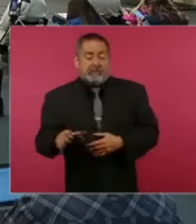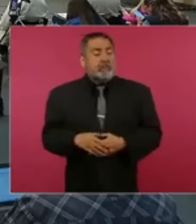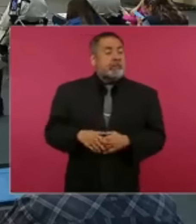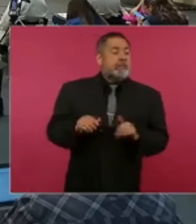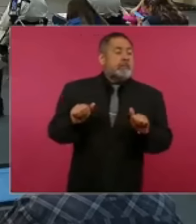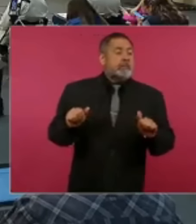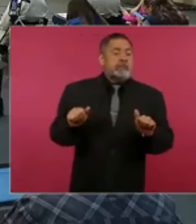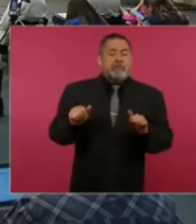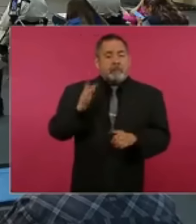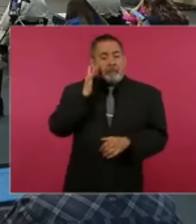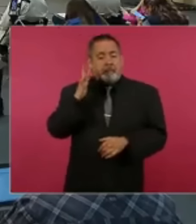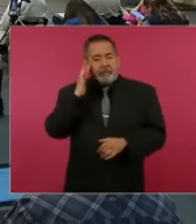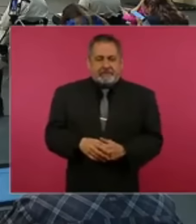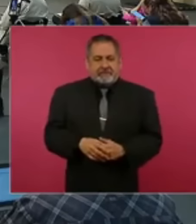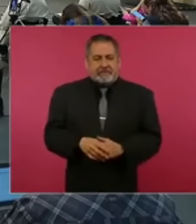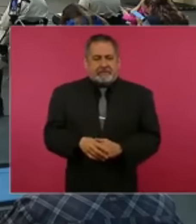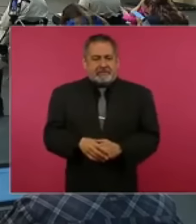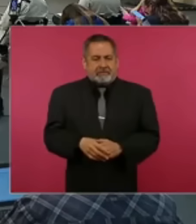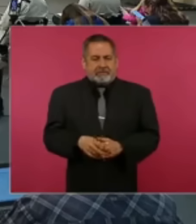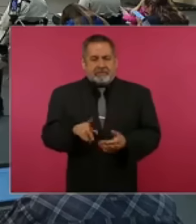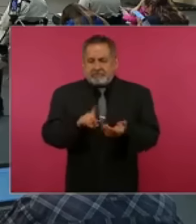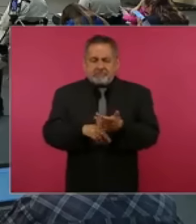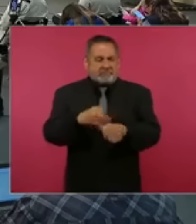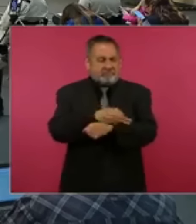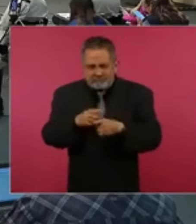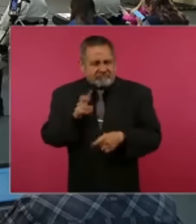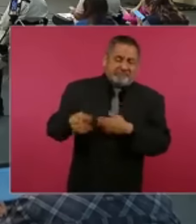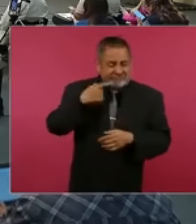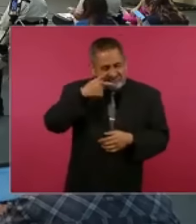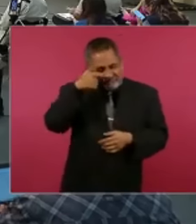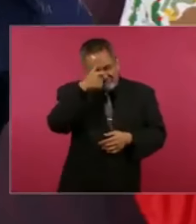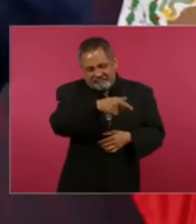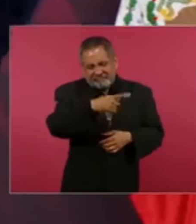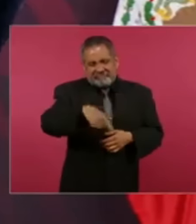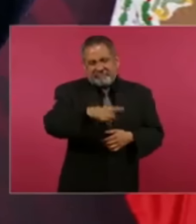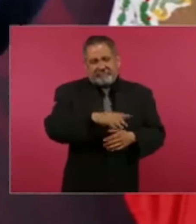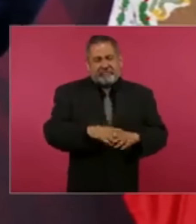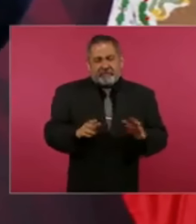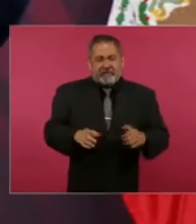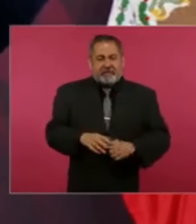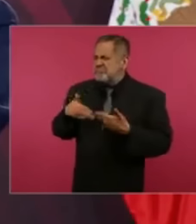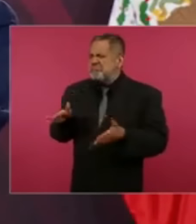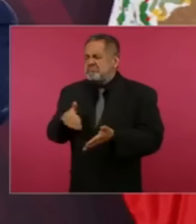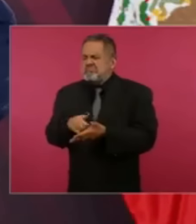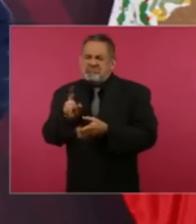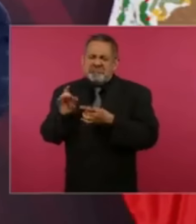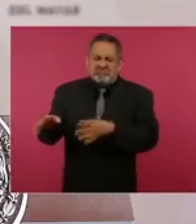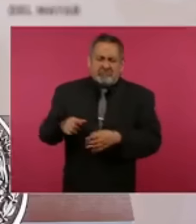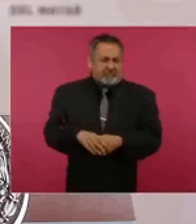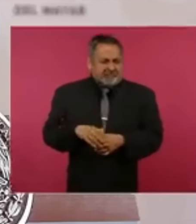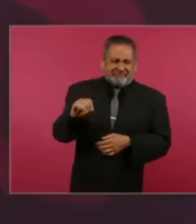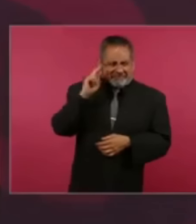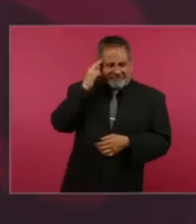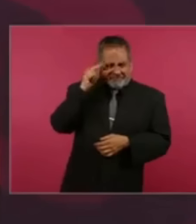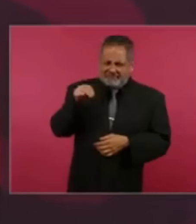disimularlo para las pláticas en familia, en la intimidad. Y en otros casos, no. Lo de naco